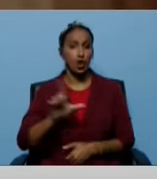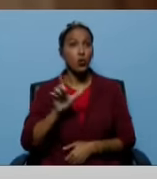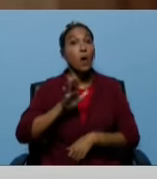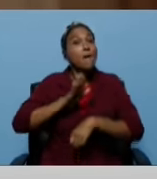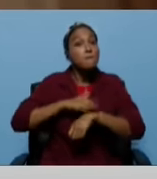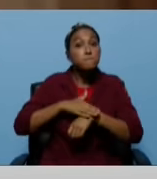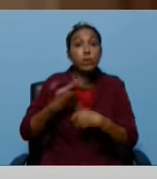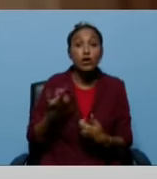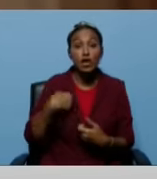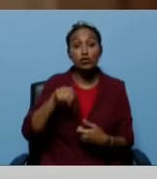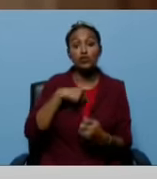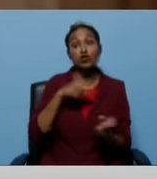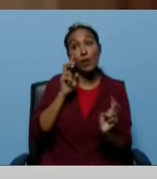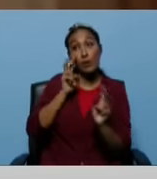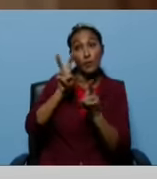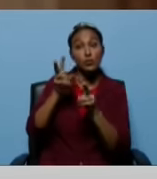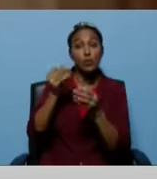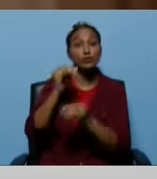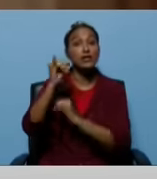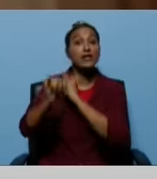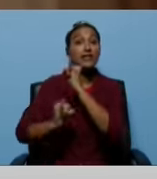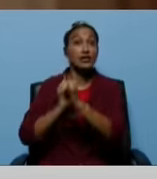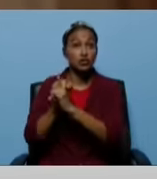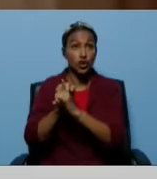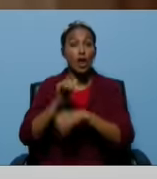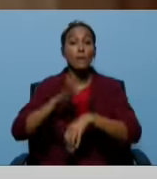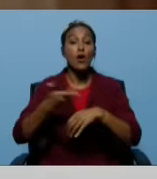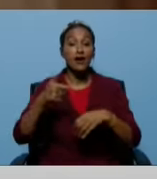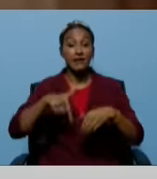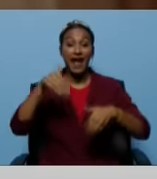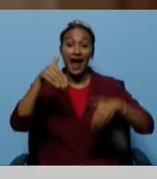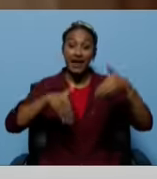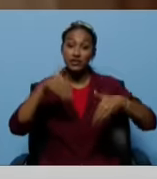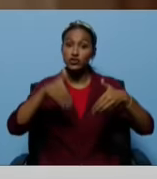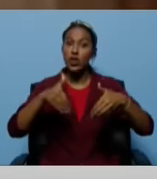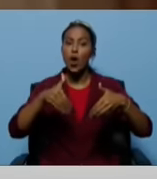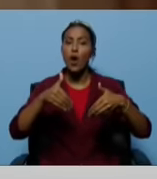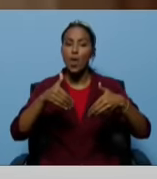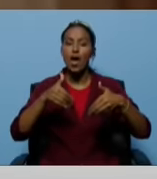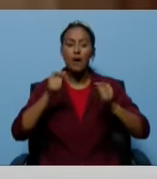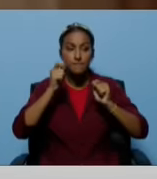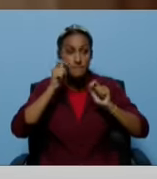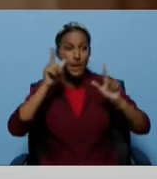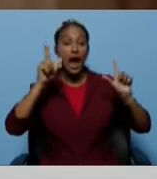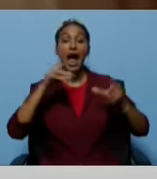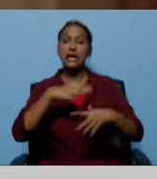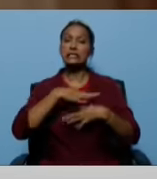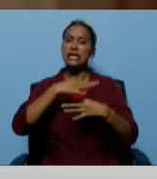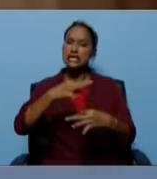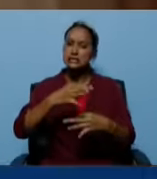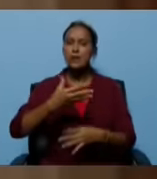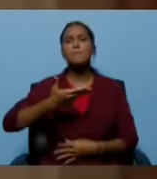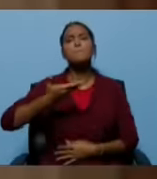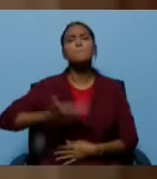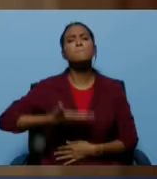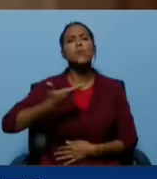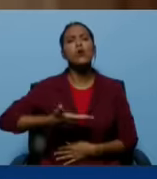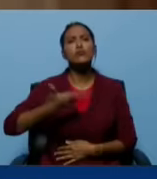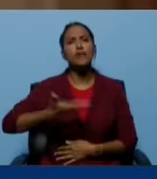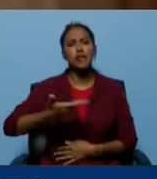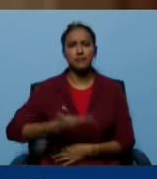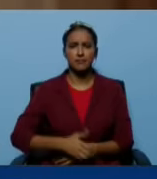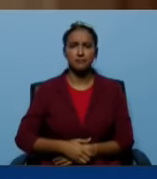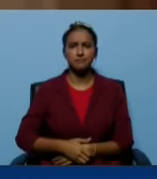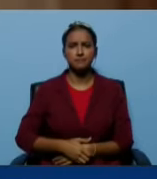internacional esta elección ha despertado un interés realmente importante. Hemos visto cómo hemos